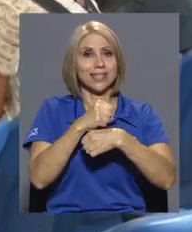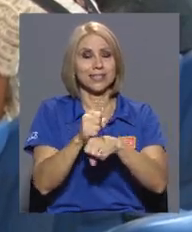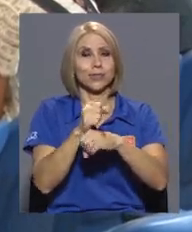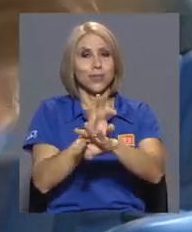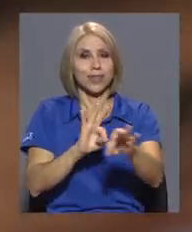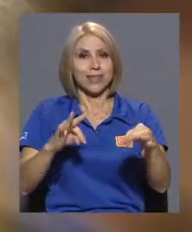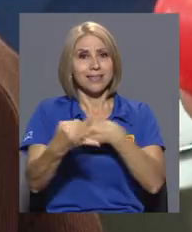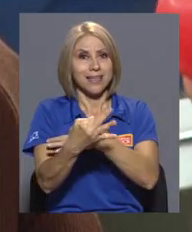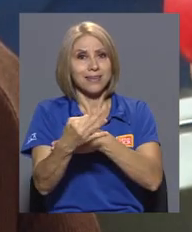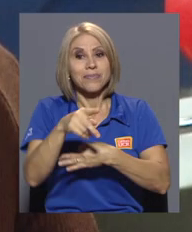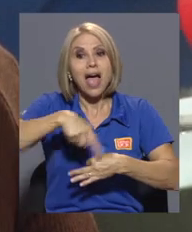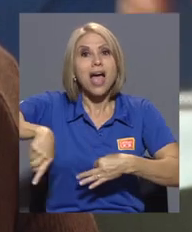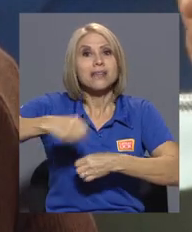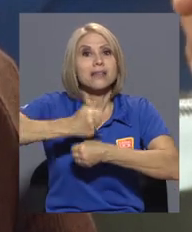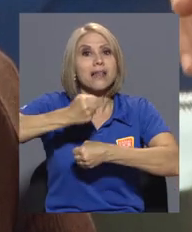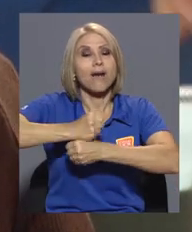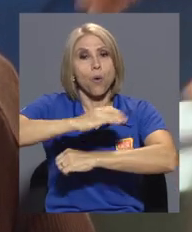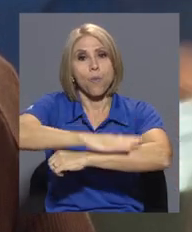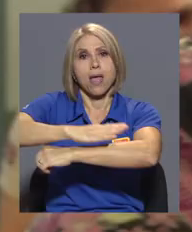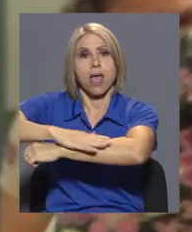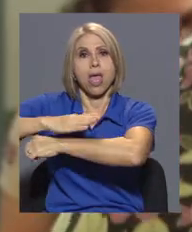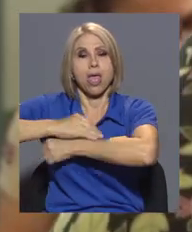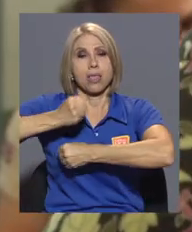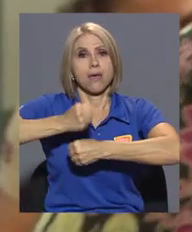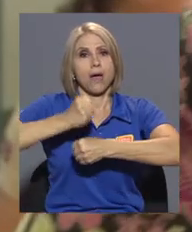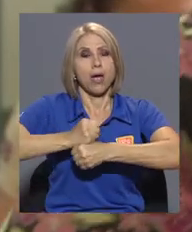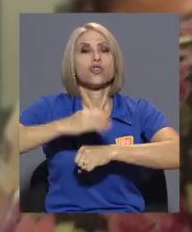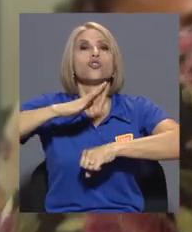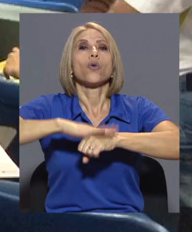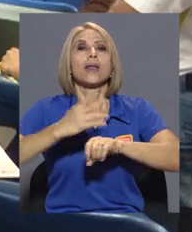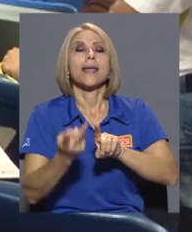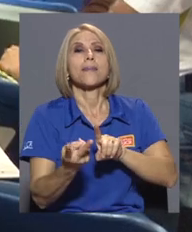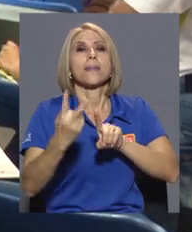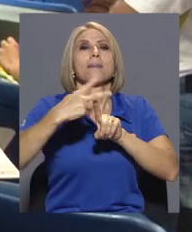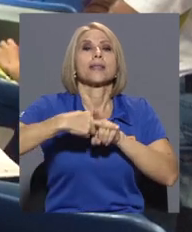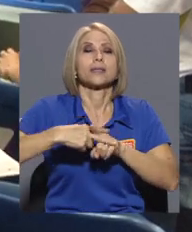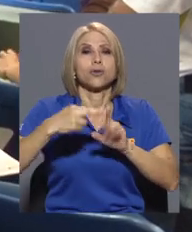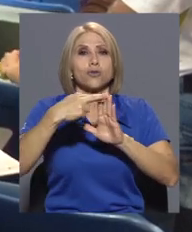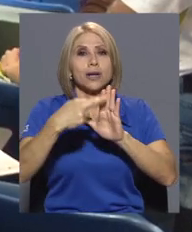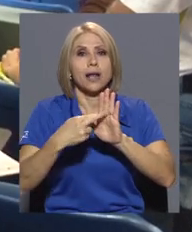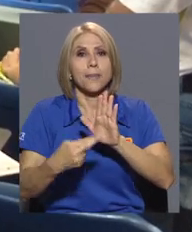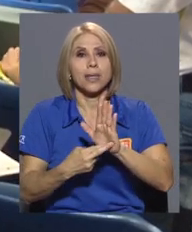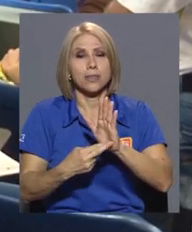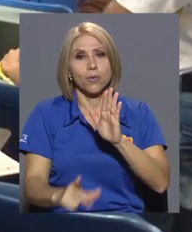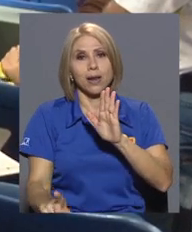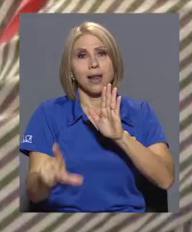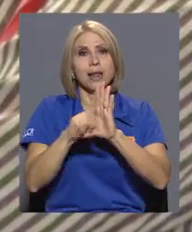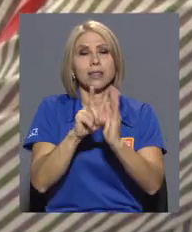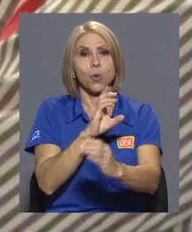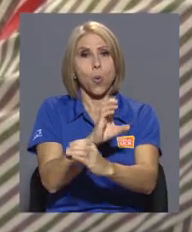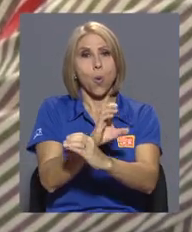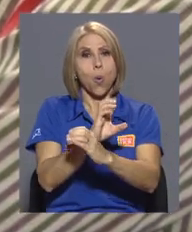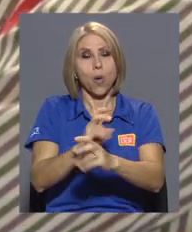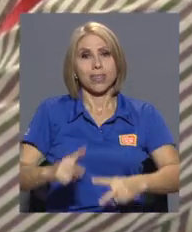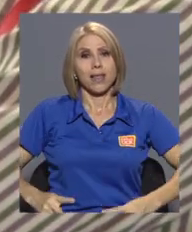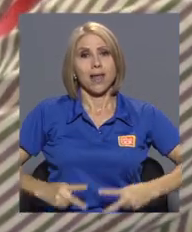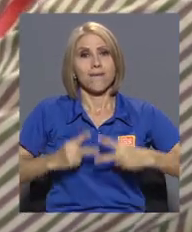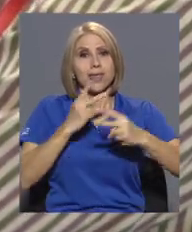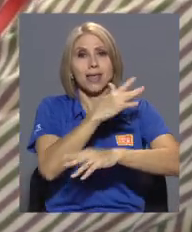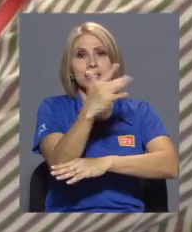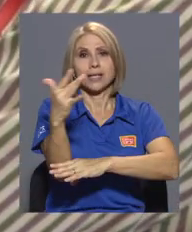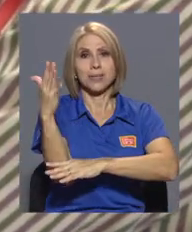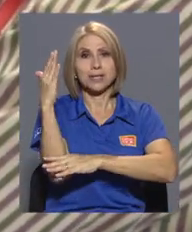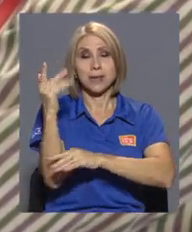se interactuó en mesas de trabajo el tema de la implementación del reglamento a la Ley de Conservación de la Vida Silvestre. En este taller